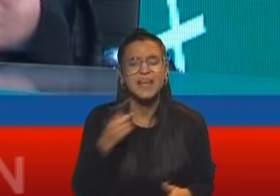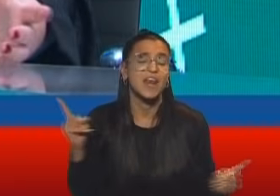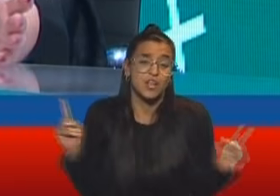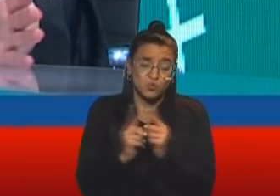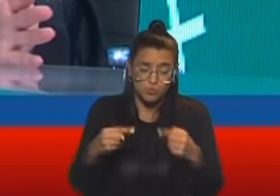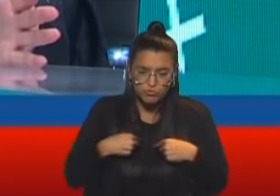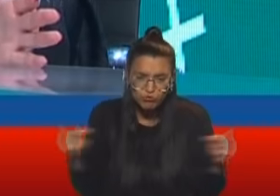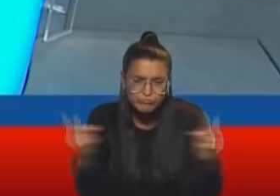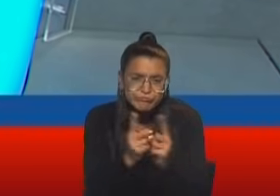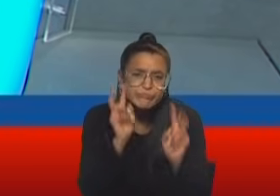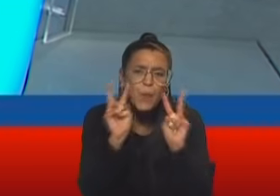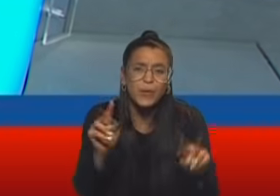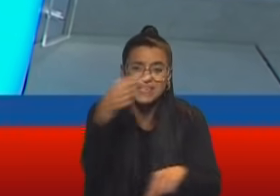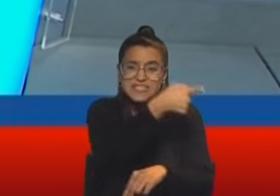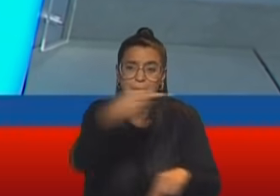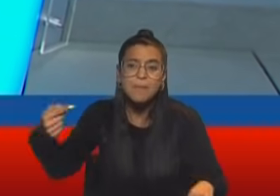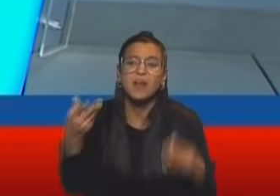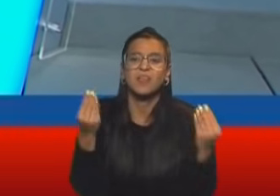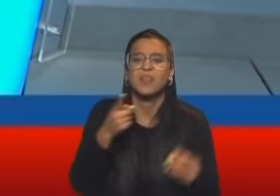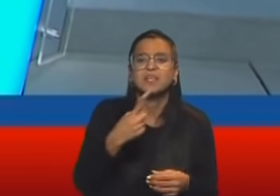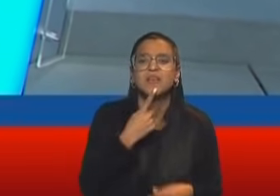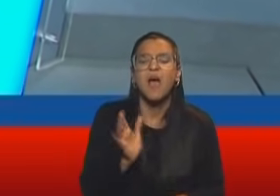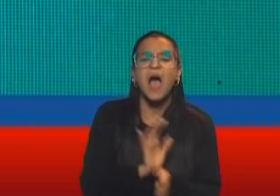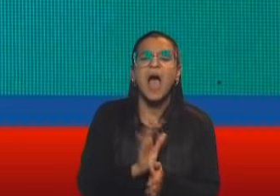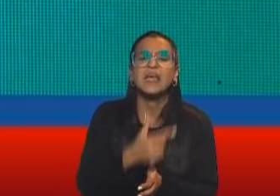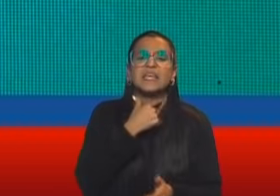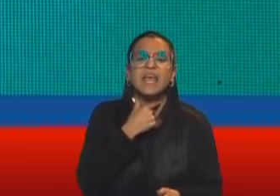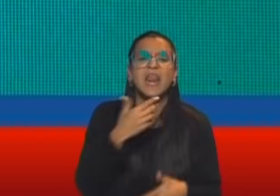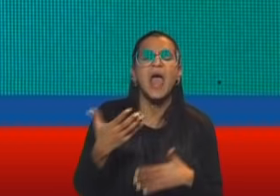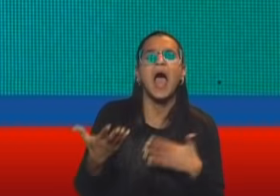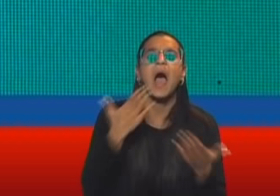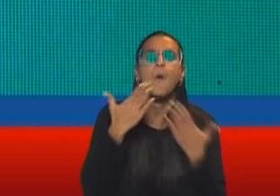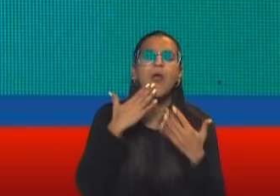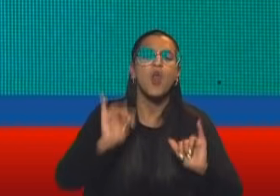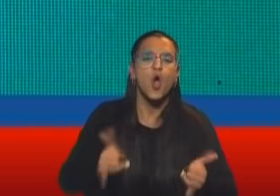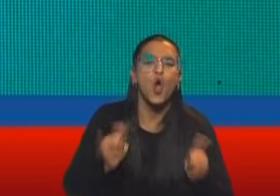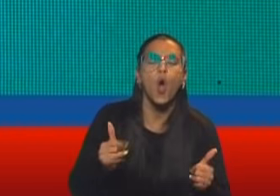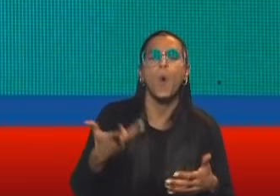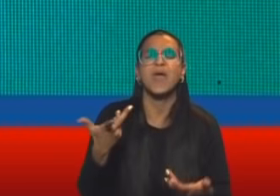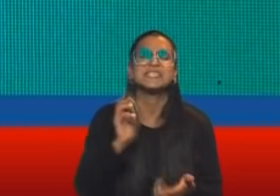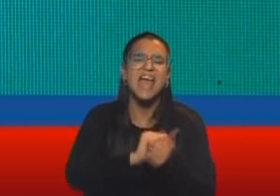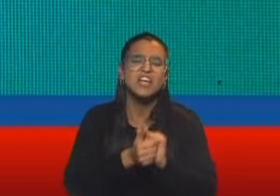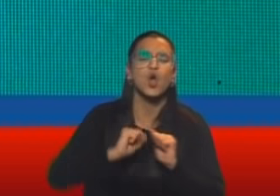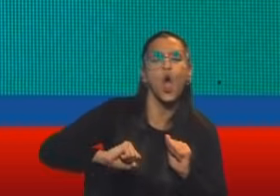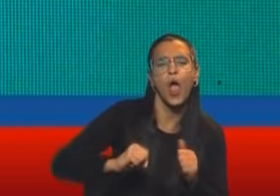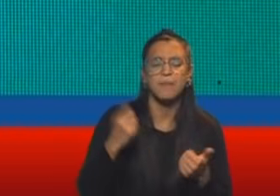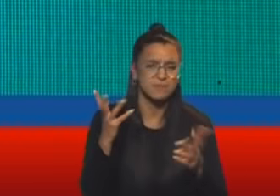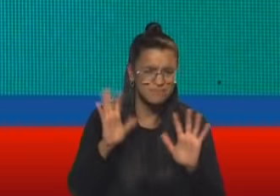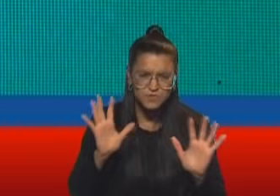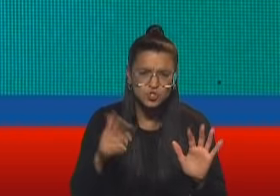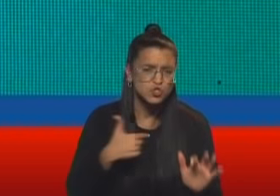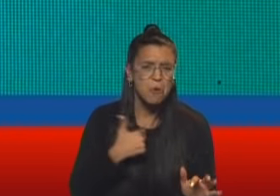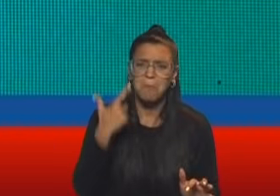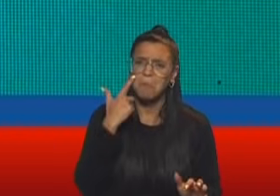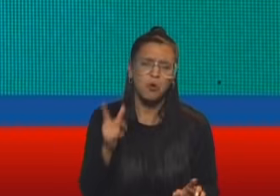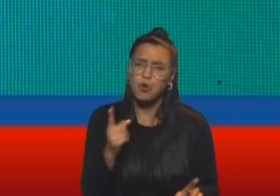que yo escuché, por lo menos en esta semana en todos lados, es le quieren hablar a los jóvenes de sexo, les quieren hablar de coger porque así los van a llamar. Yo no sentí que ella